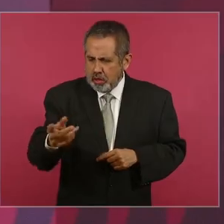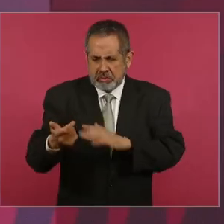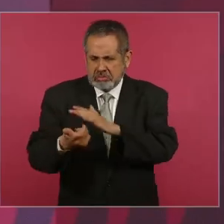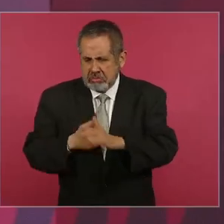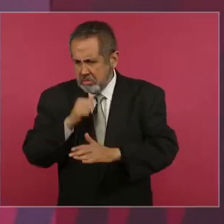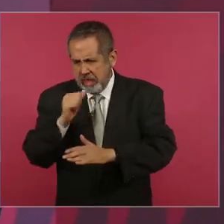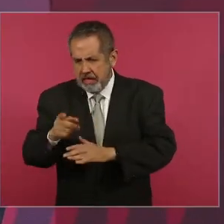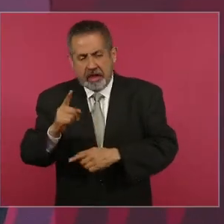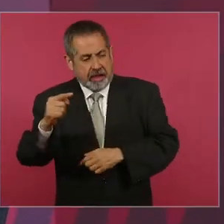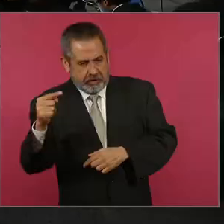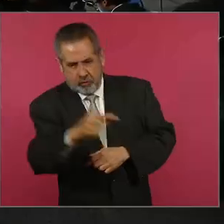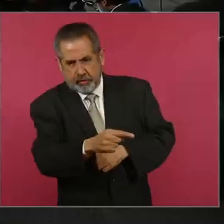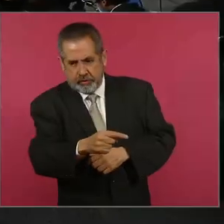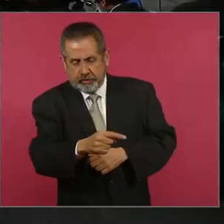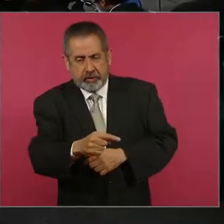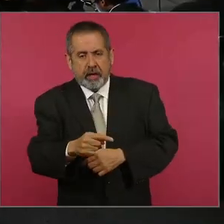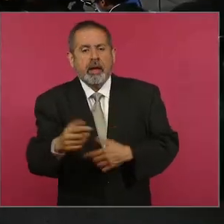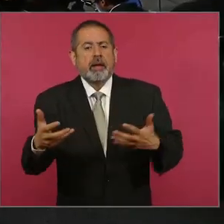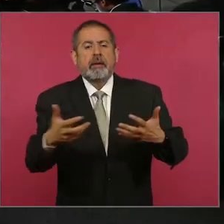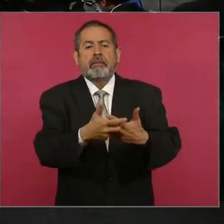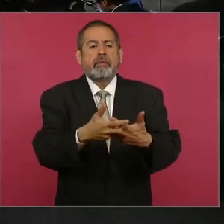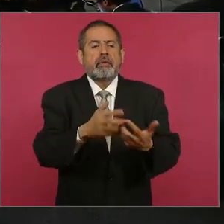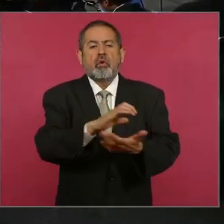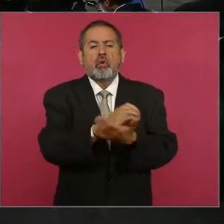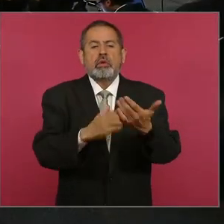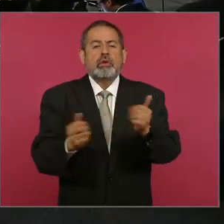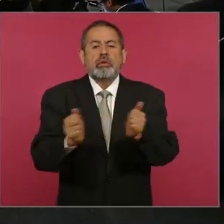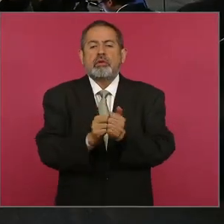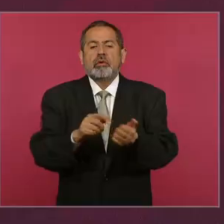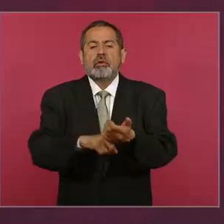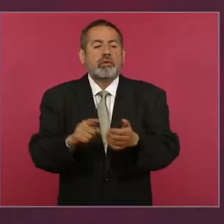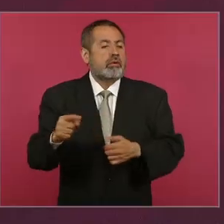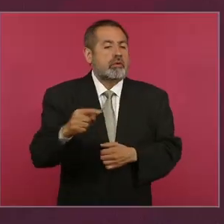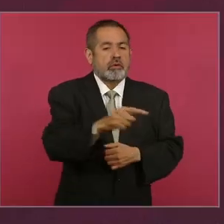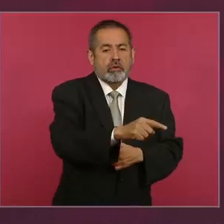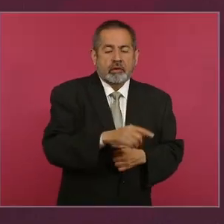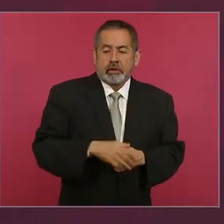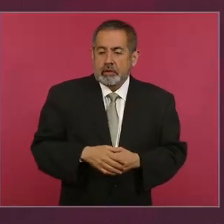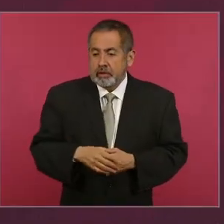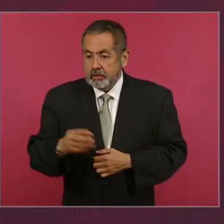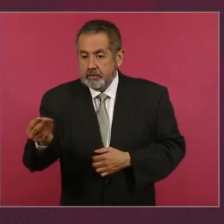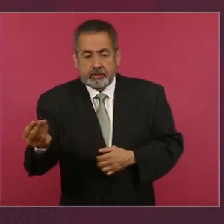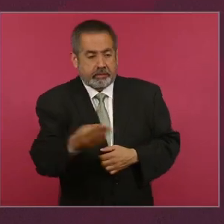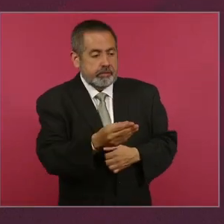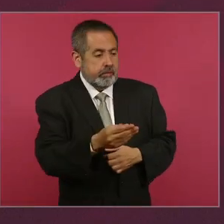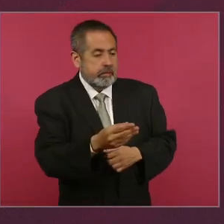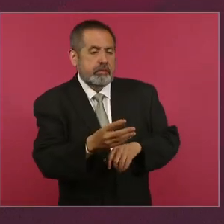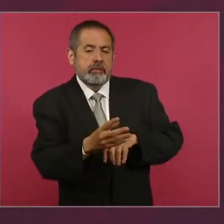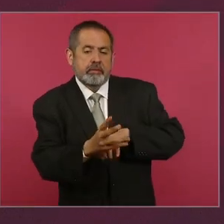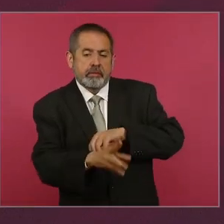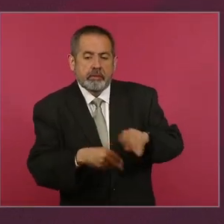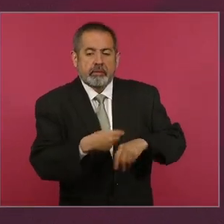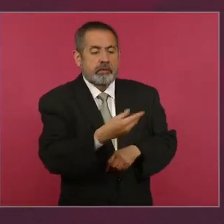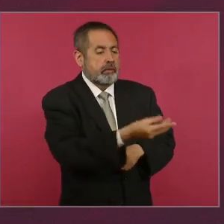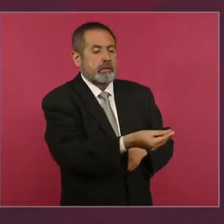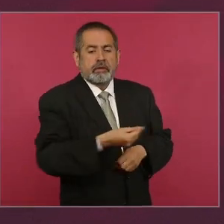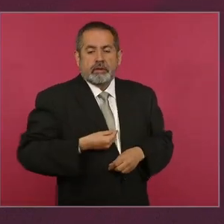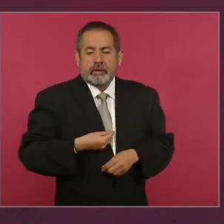ya recomendaba la empresa y esa empresa era pues la que le entregaba a él el